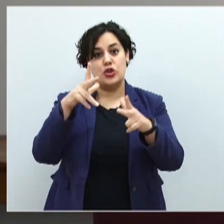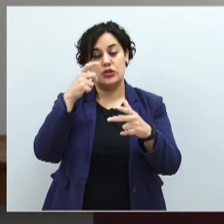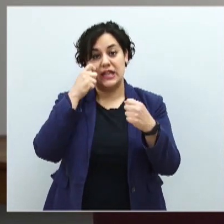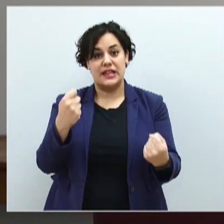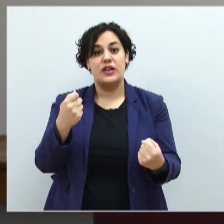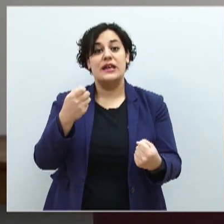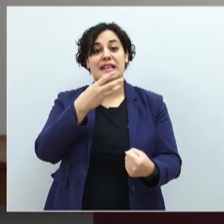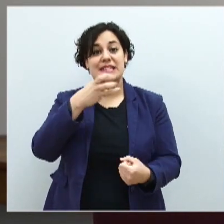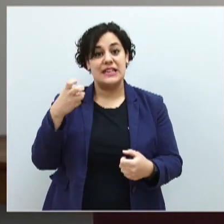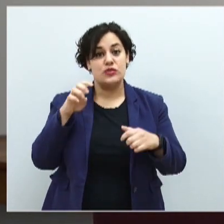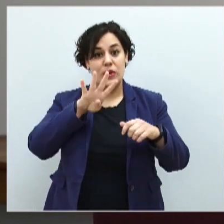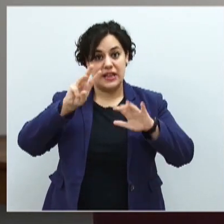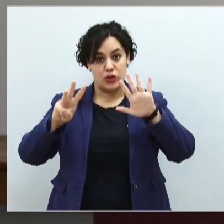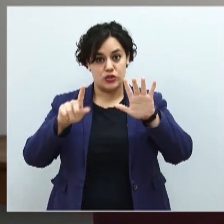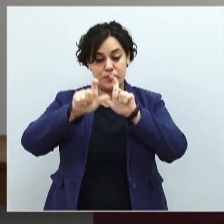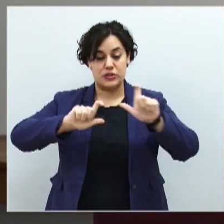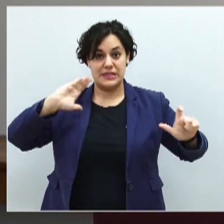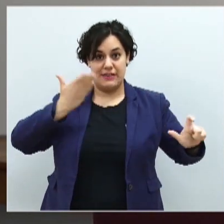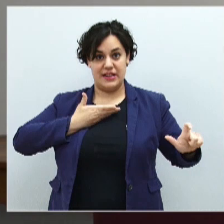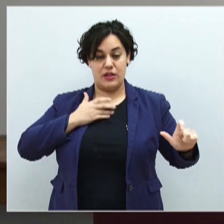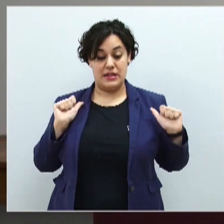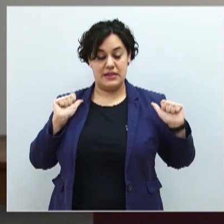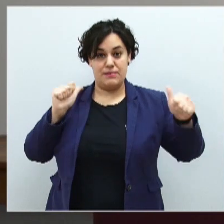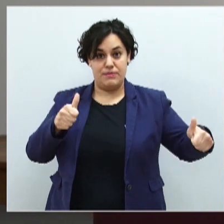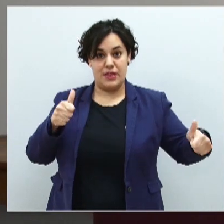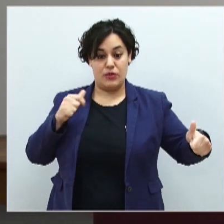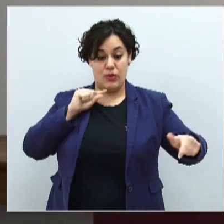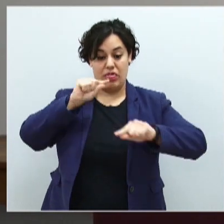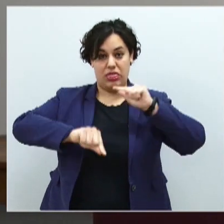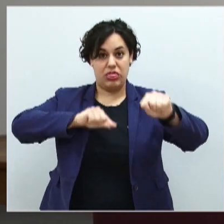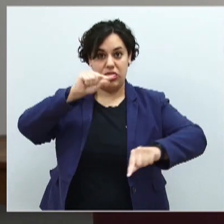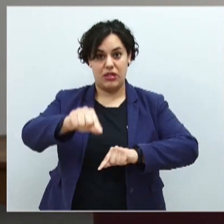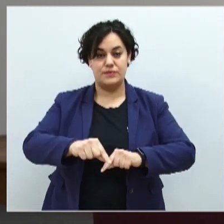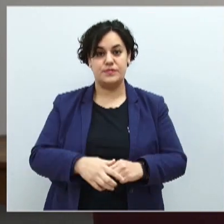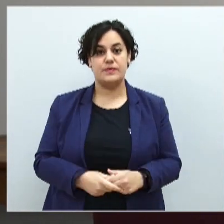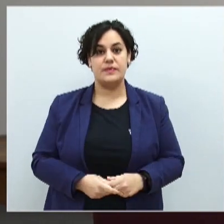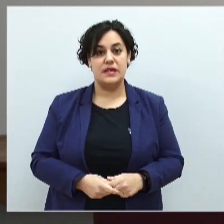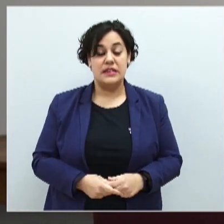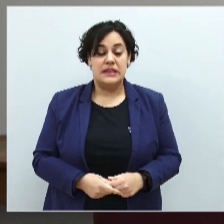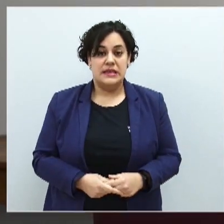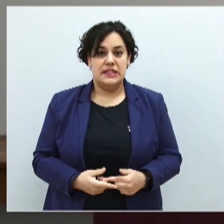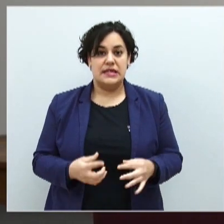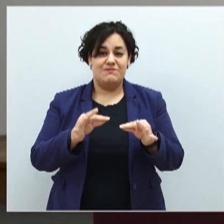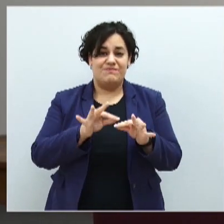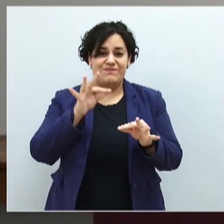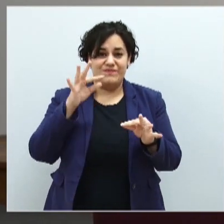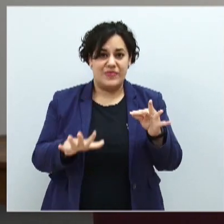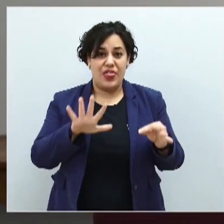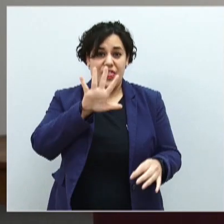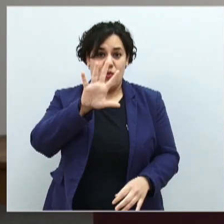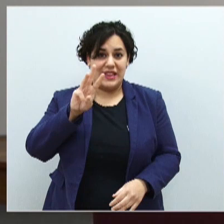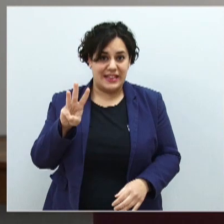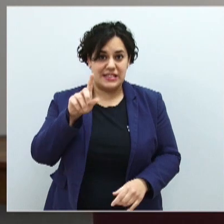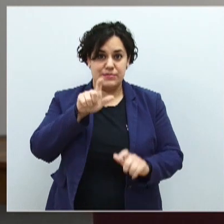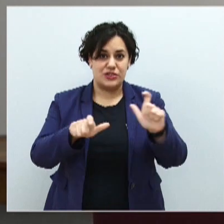248 los residentes afectados desde que comenzó este brote y por el que desgraciadamente 53